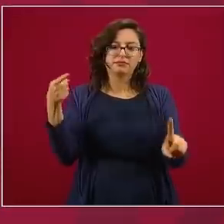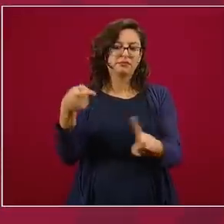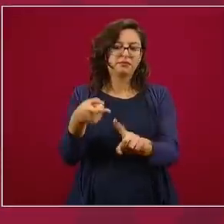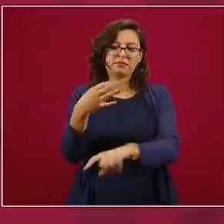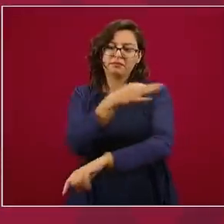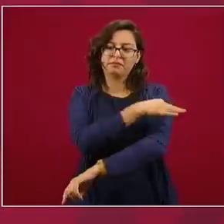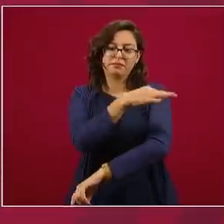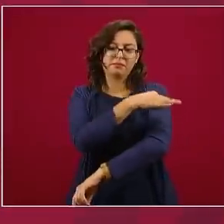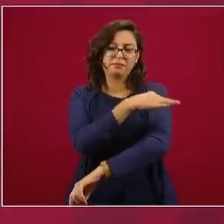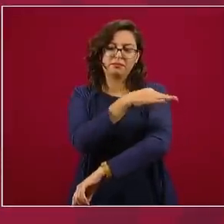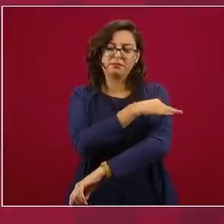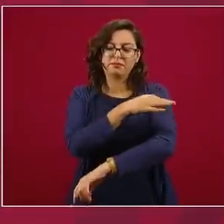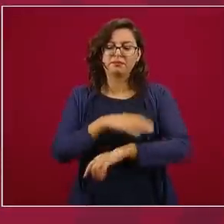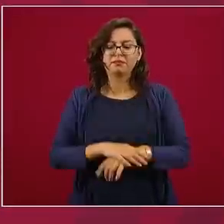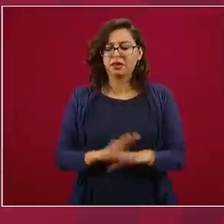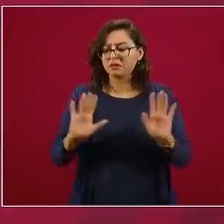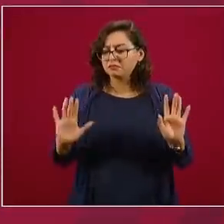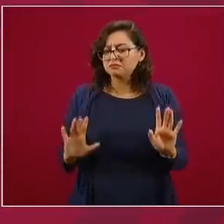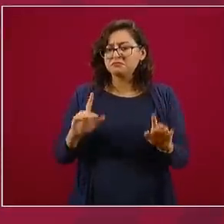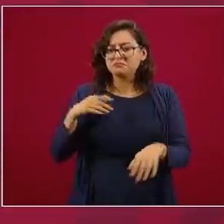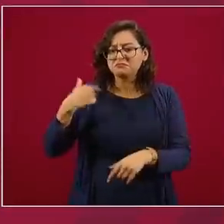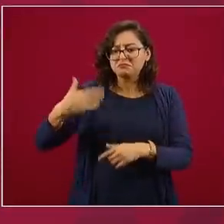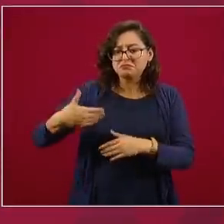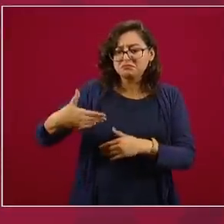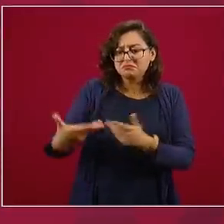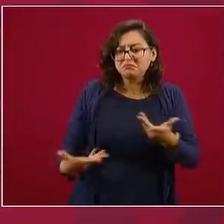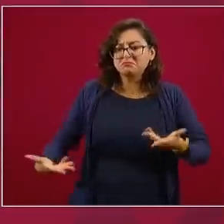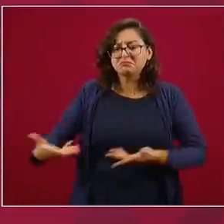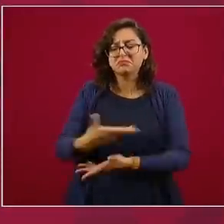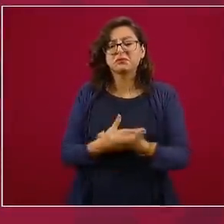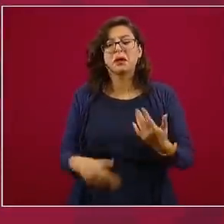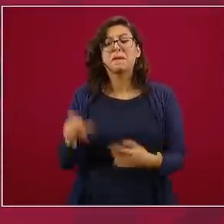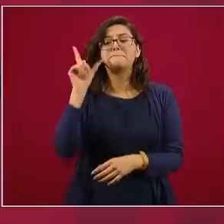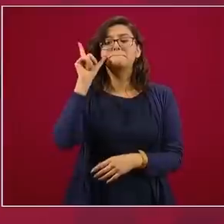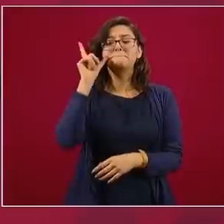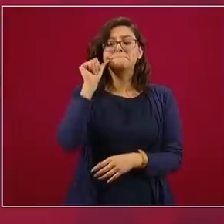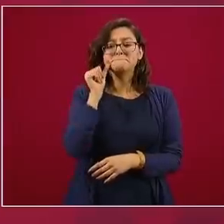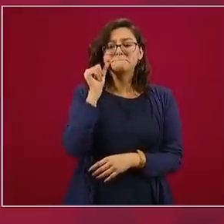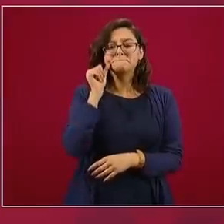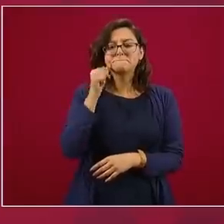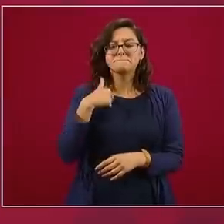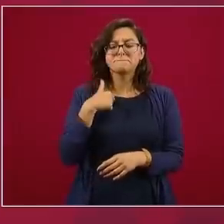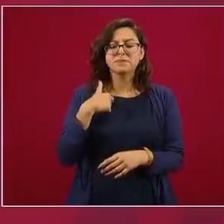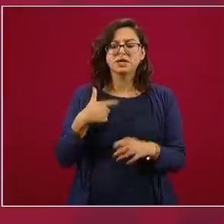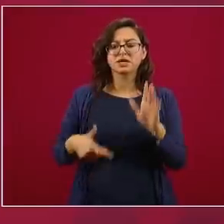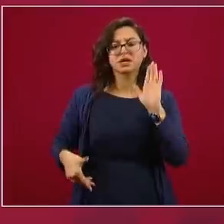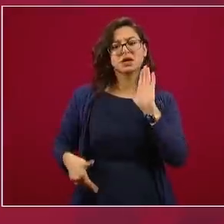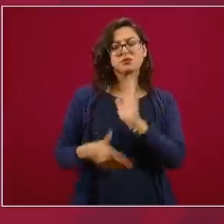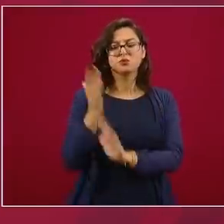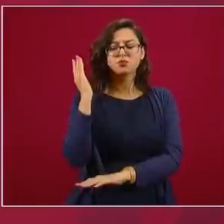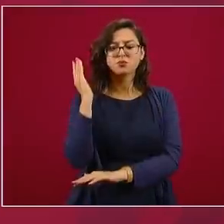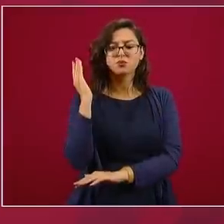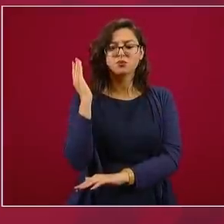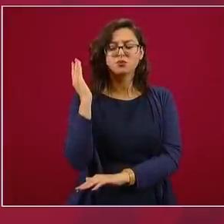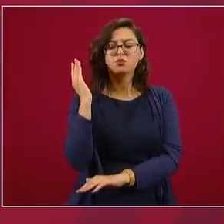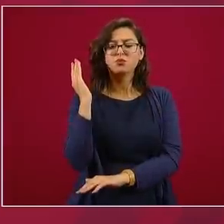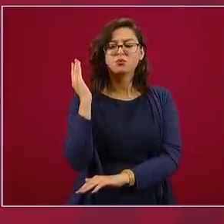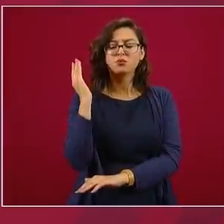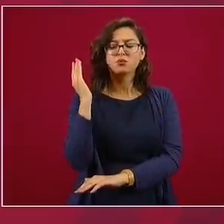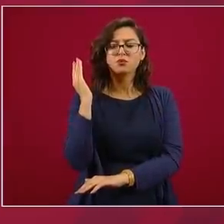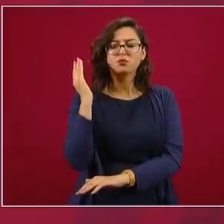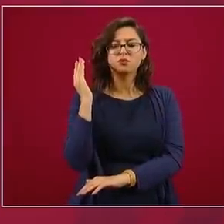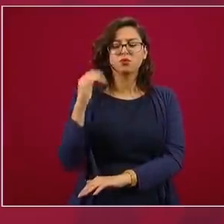conversando con estos diálogos circulares. Mañana vamos a estar